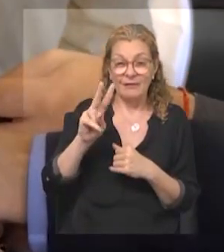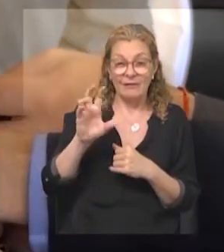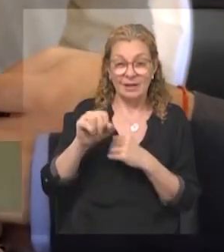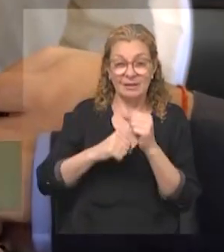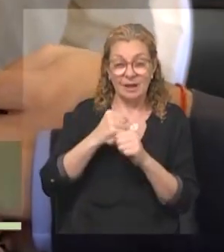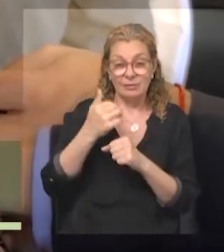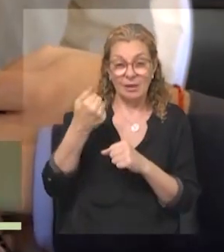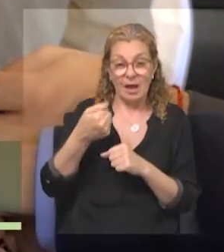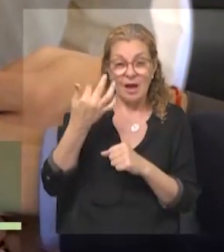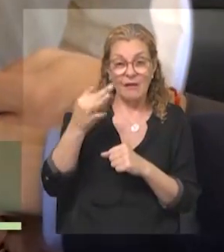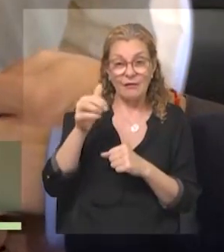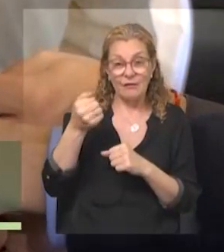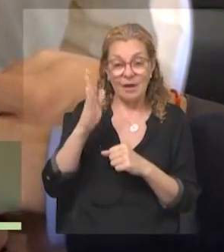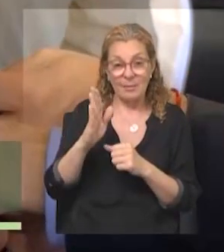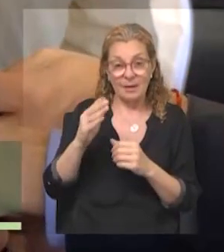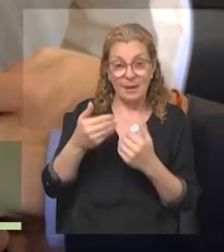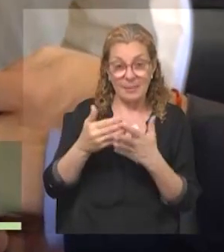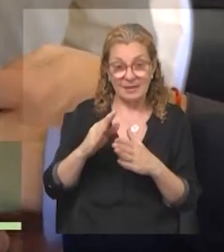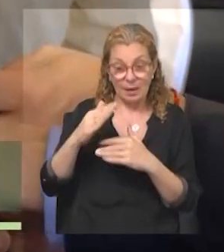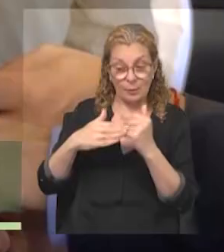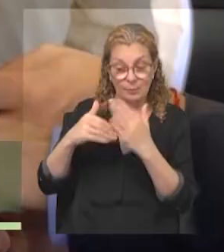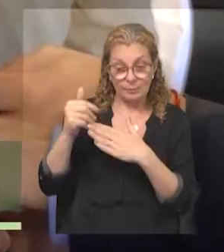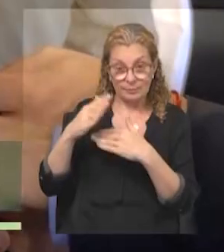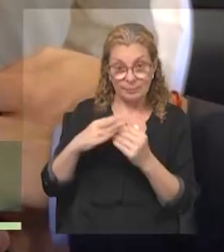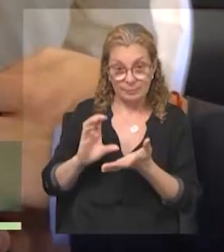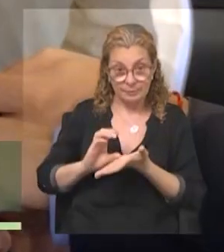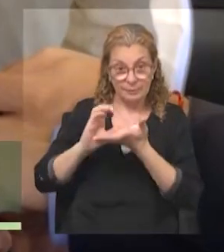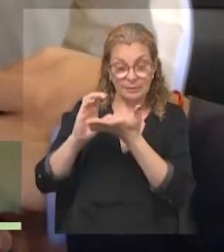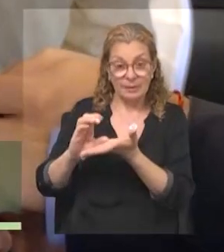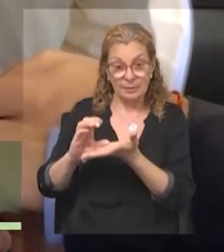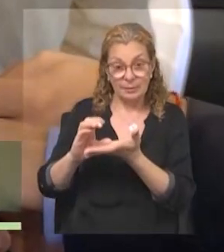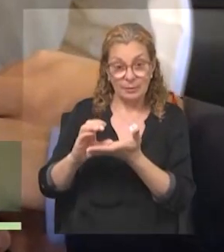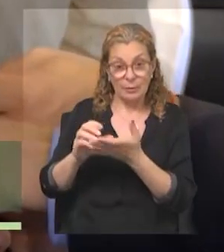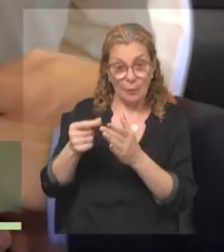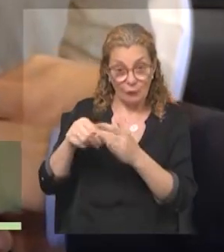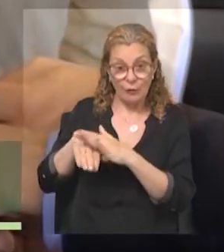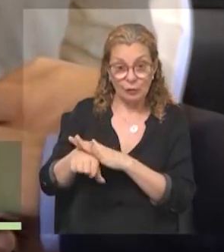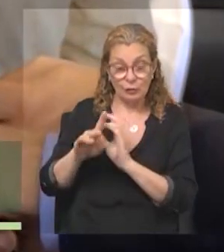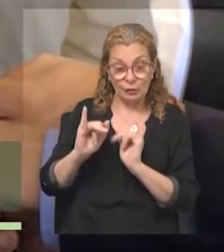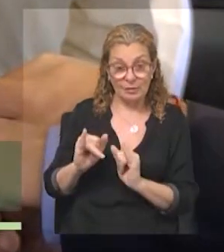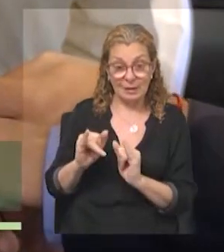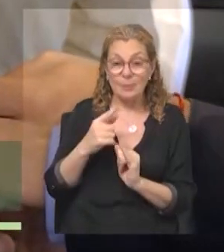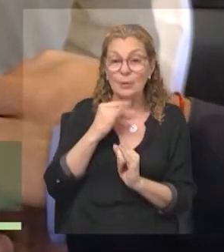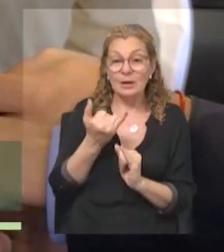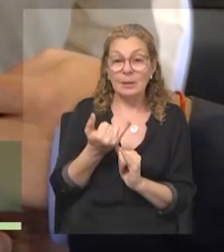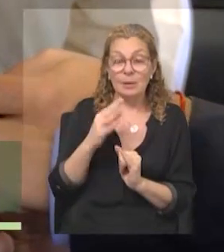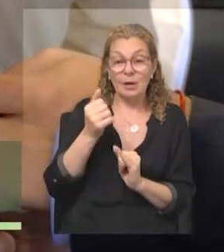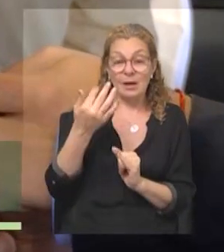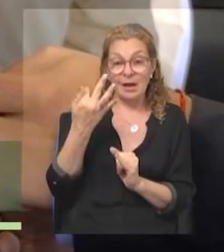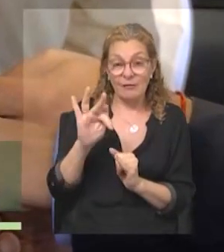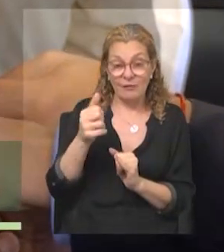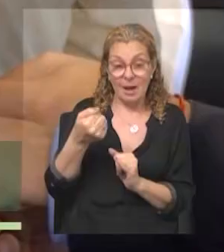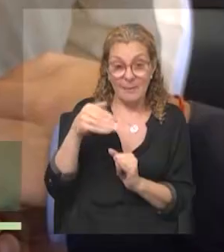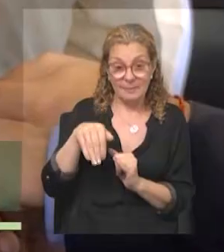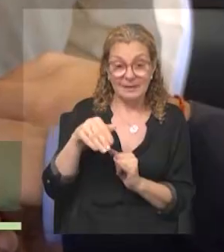safap se empezaron a a invertir en infraestructura inclusive se han creado fondos con con por ejemplo con caf cafam se